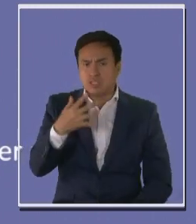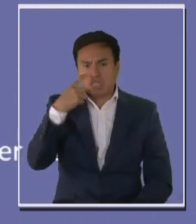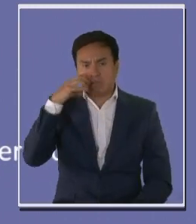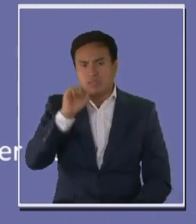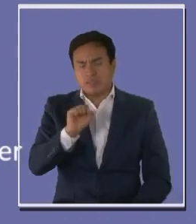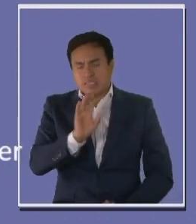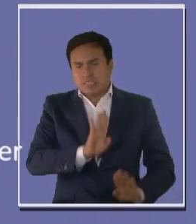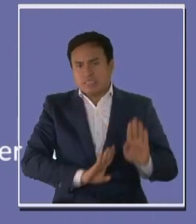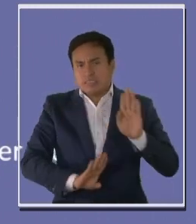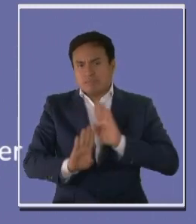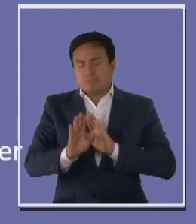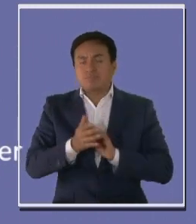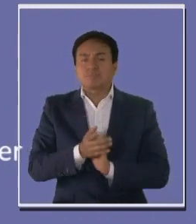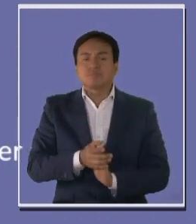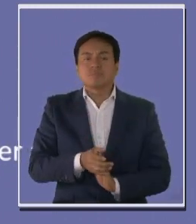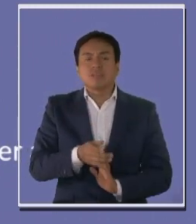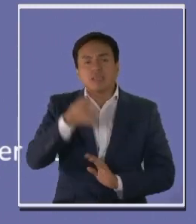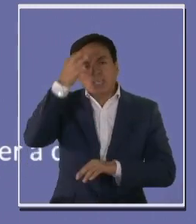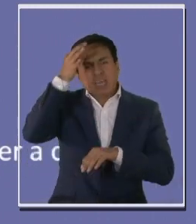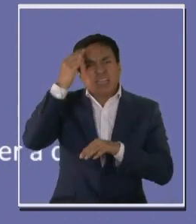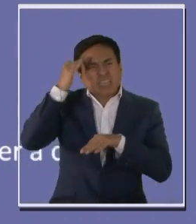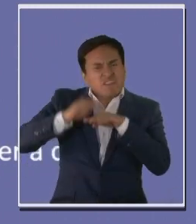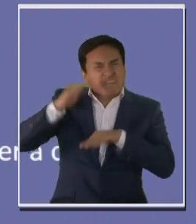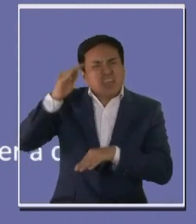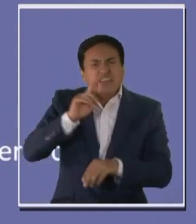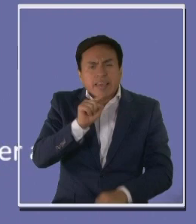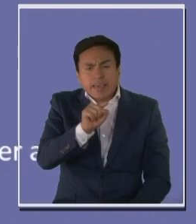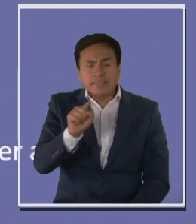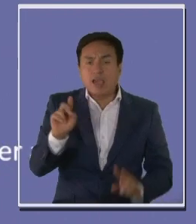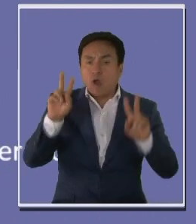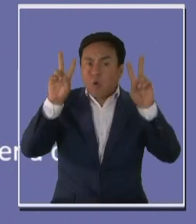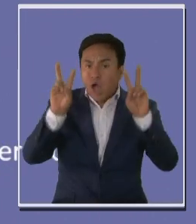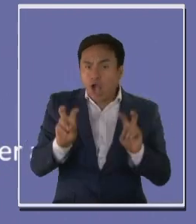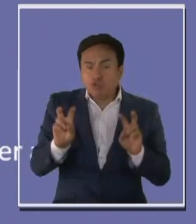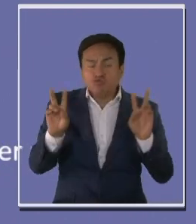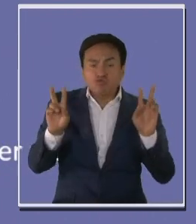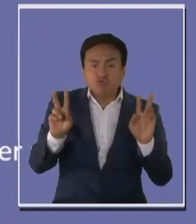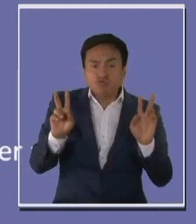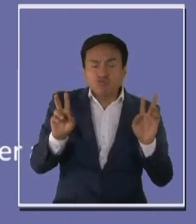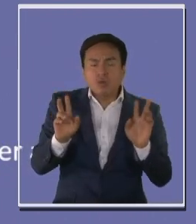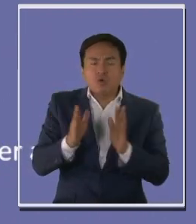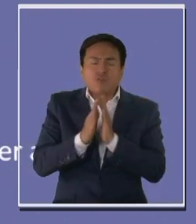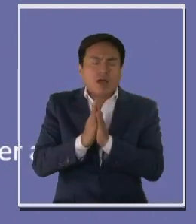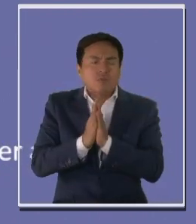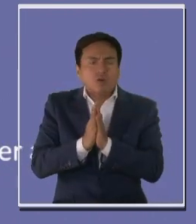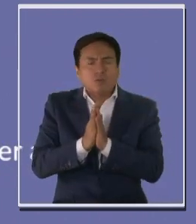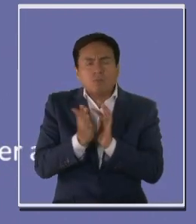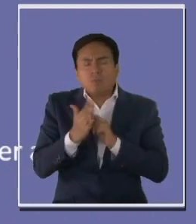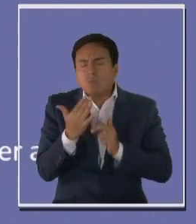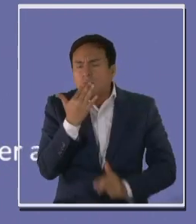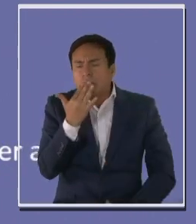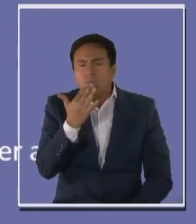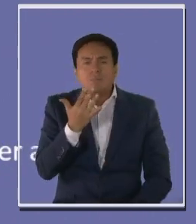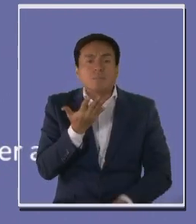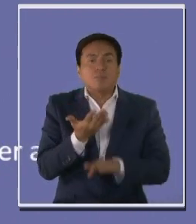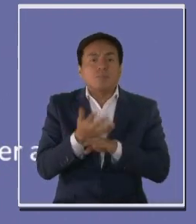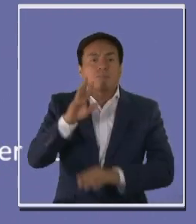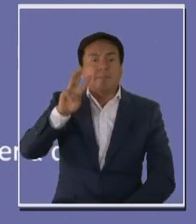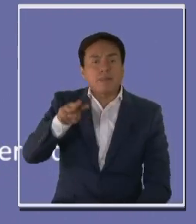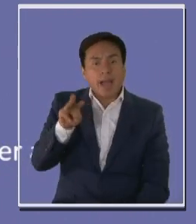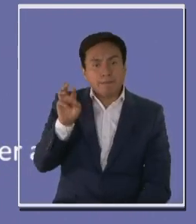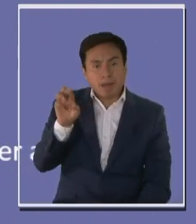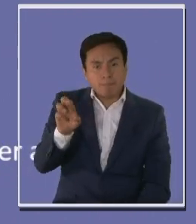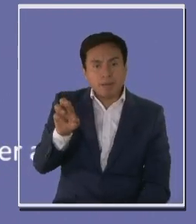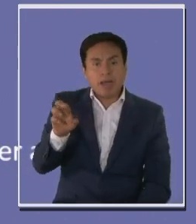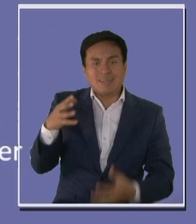prevenir si es que tienen fiebre o tienen síntomas respiratorios por favor les pedimos a las mamás a los papás